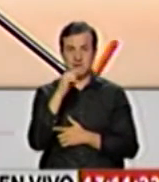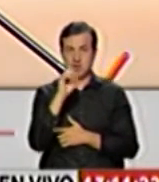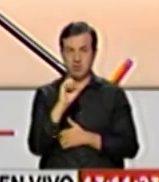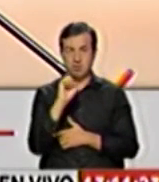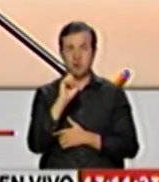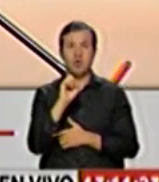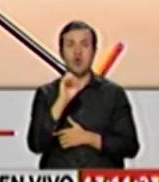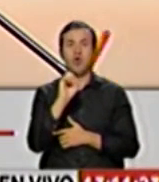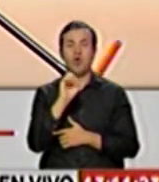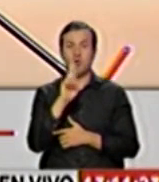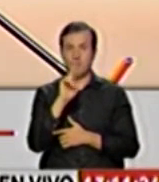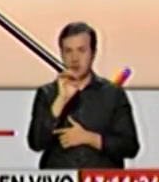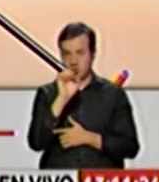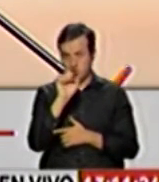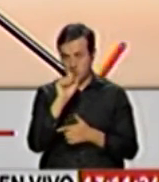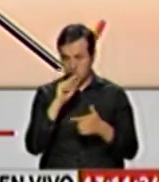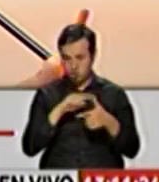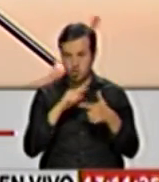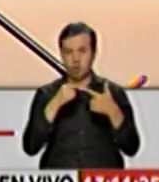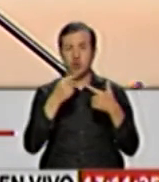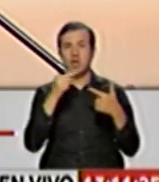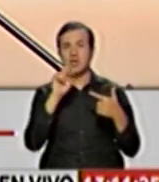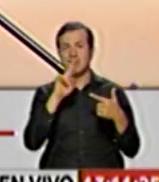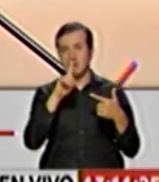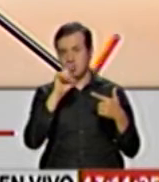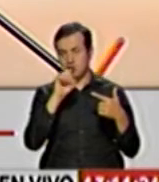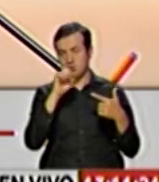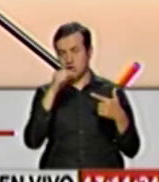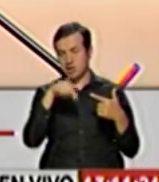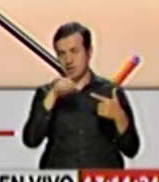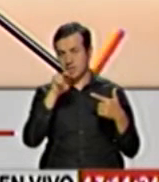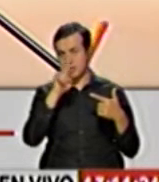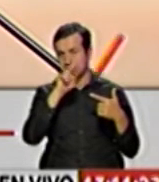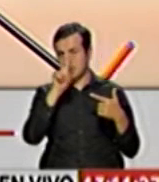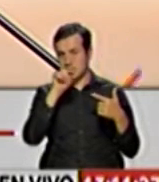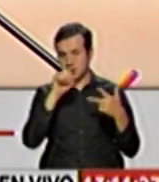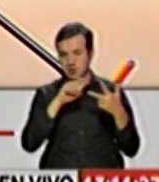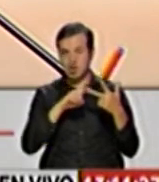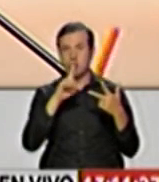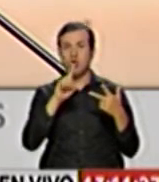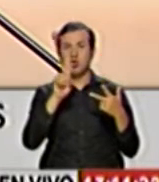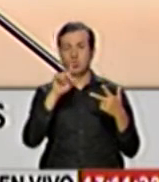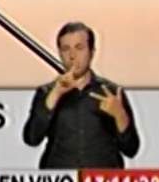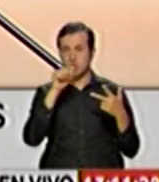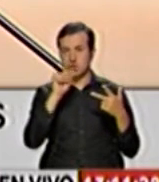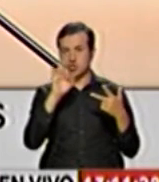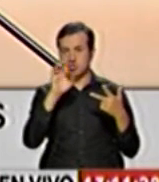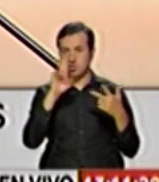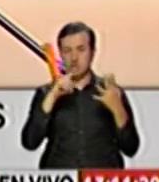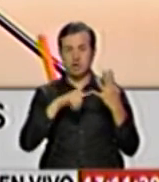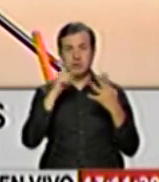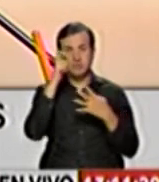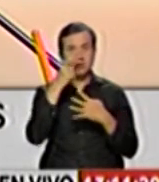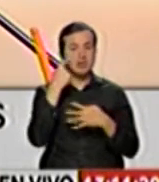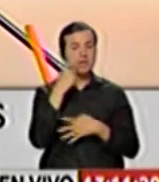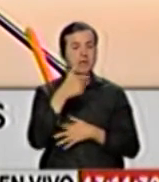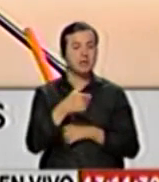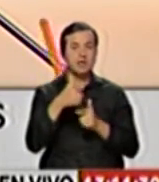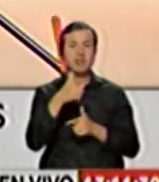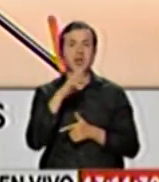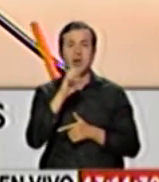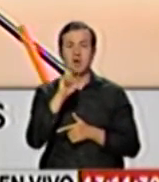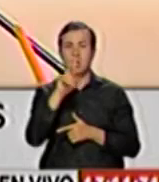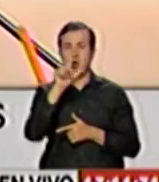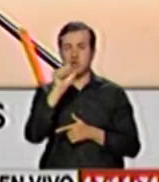Calderón, por Guido Quesada y por el doctor Douglas Torres, y como veedor el señor